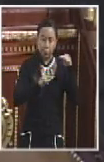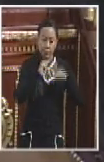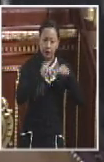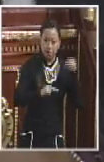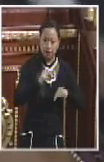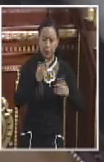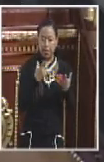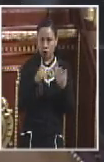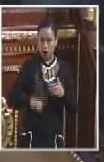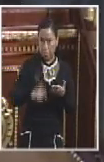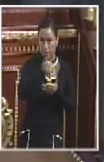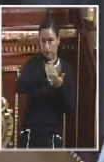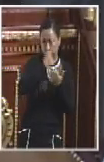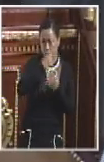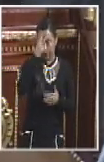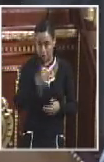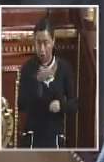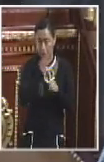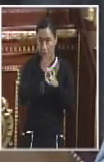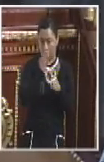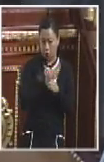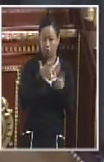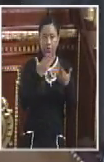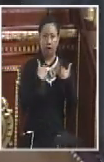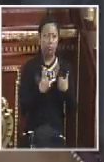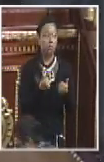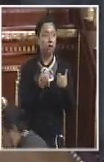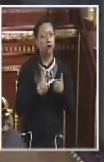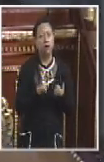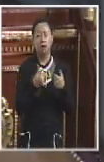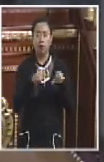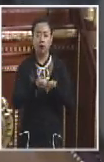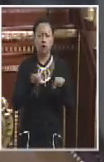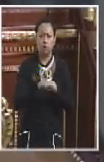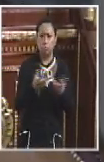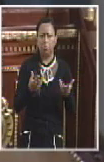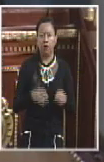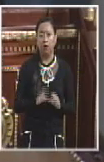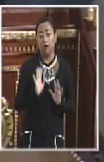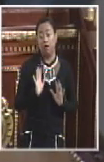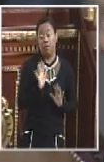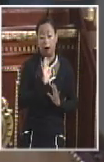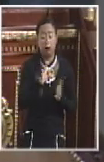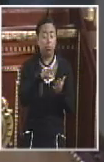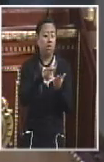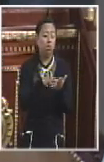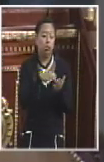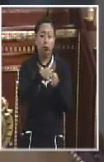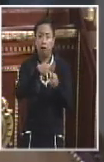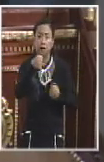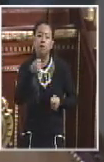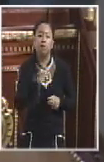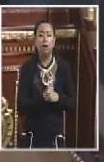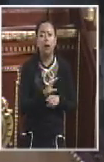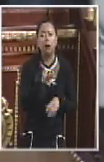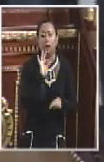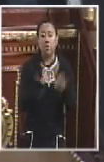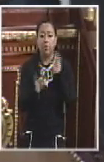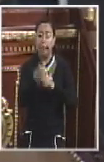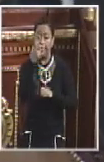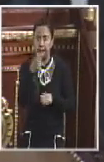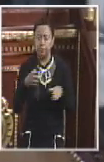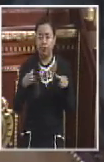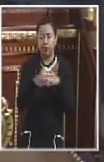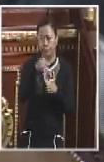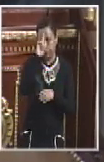términos legales, por estar haciendo interpretaciones a contentillo de la Constitución, es que se quedó sin trabajo el